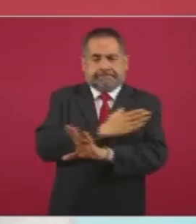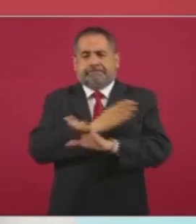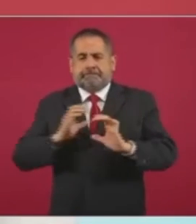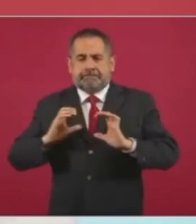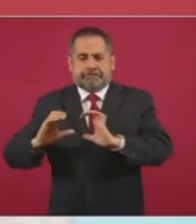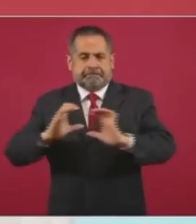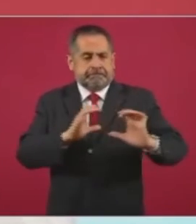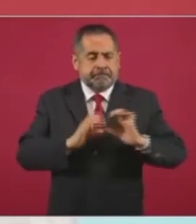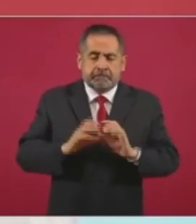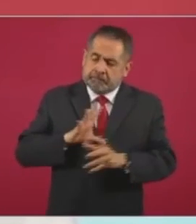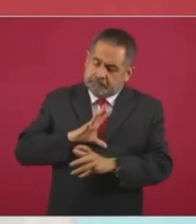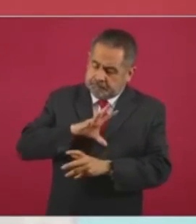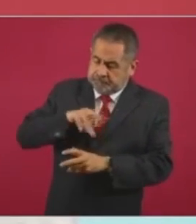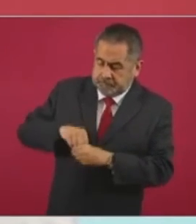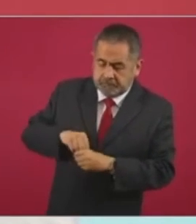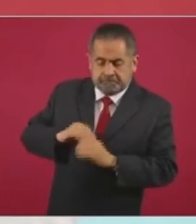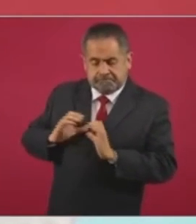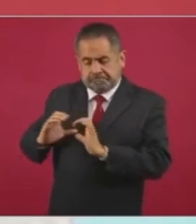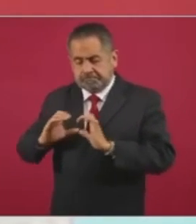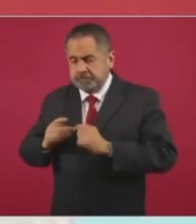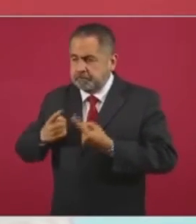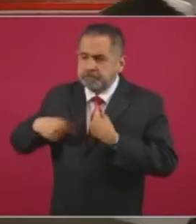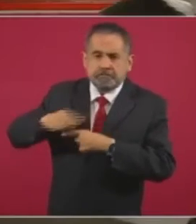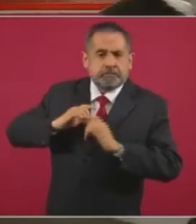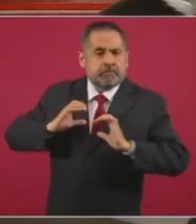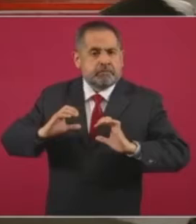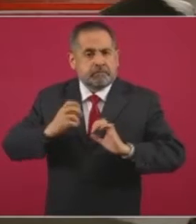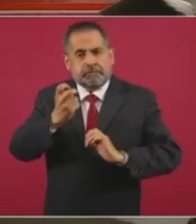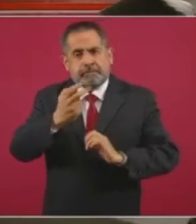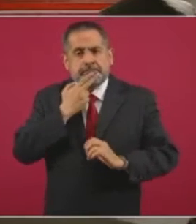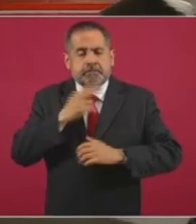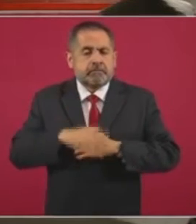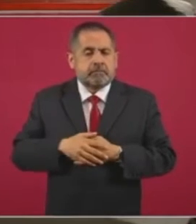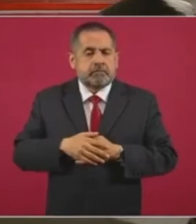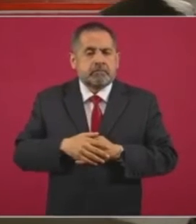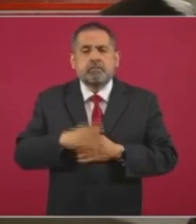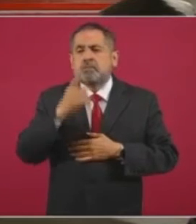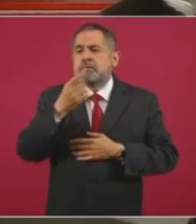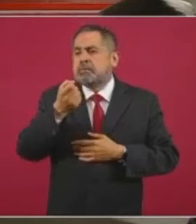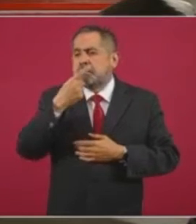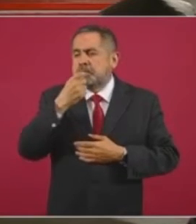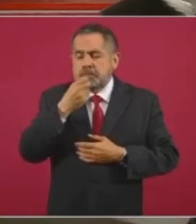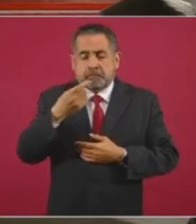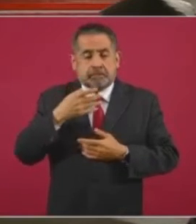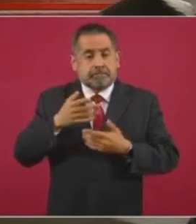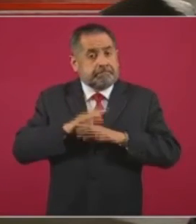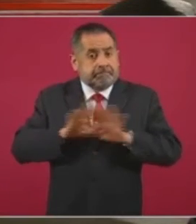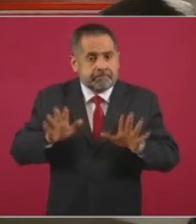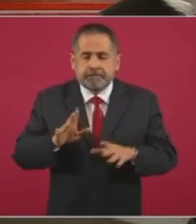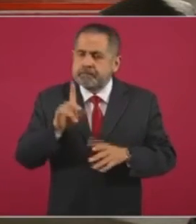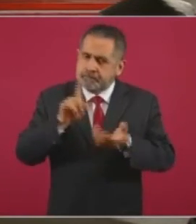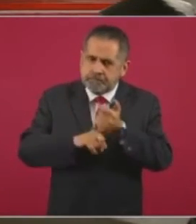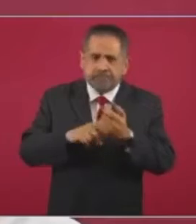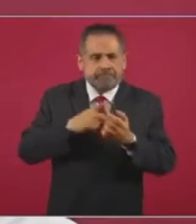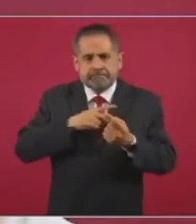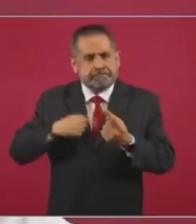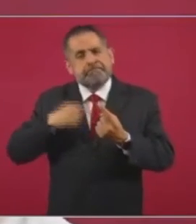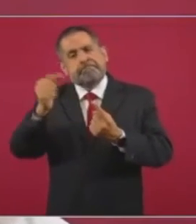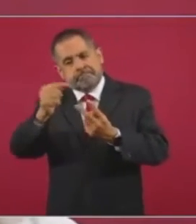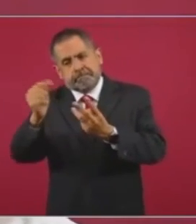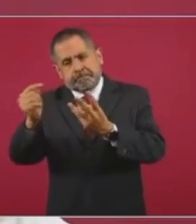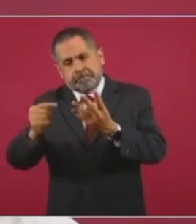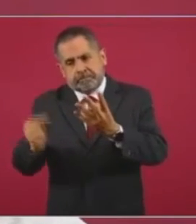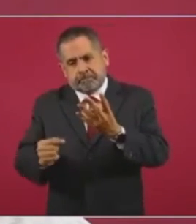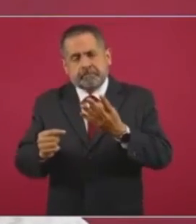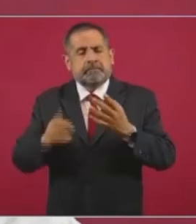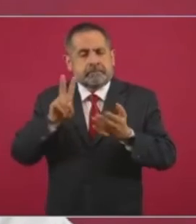La atención integral, como ya lo señala la doctora de la Torre, no es solo la provisión de medicamentos antirretrovirales o la